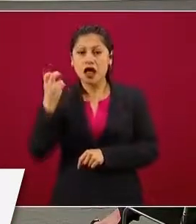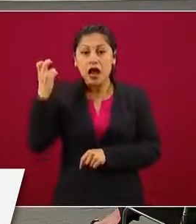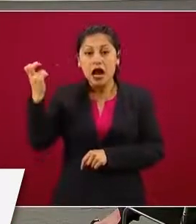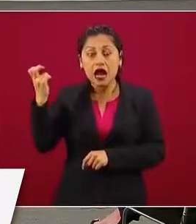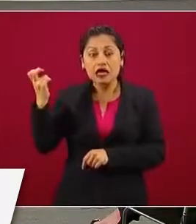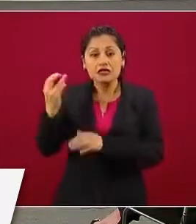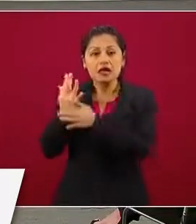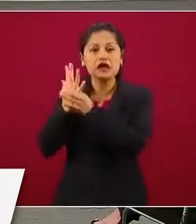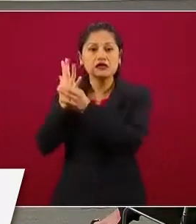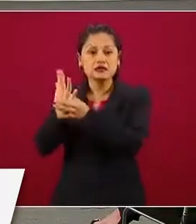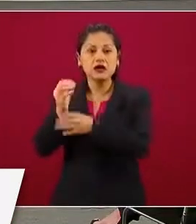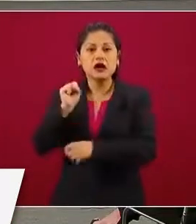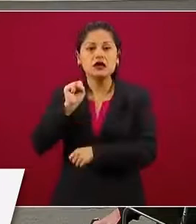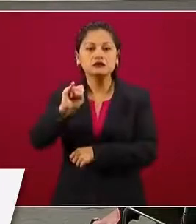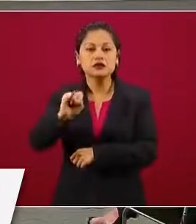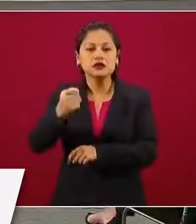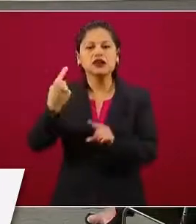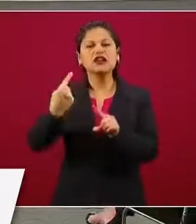Zedillo,